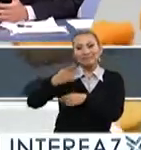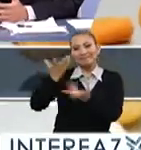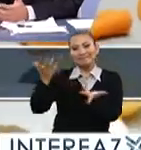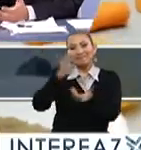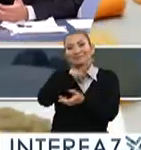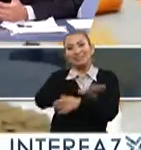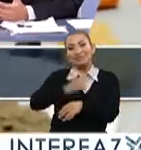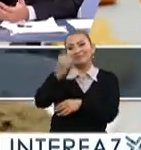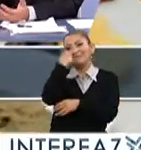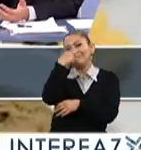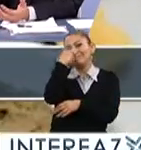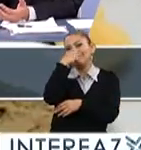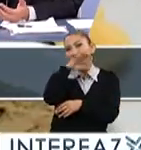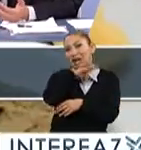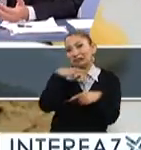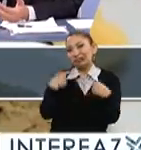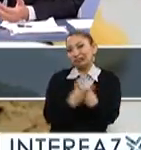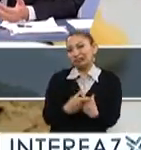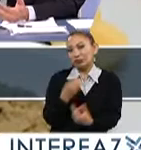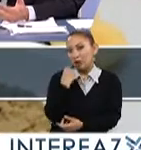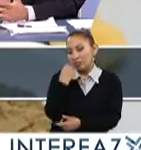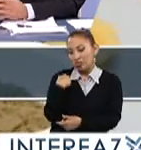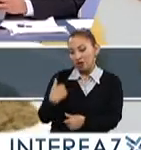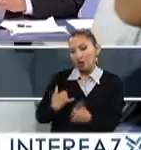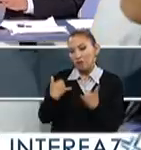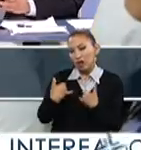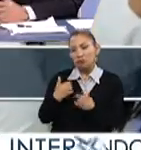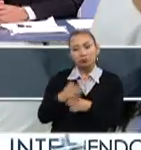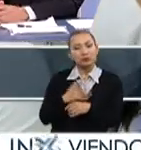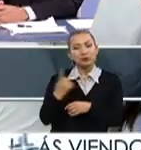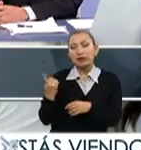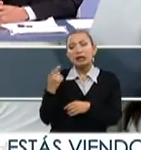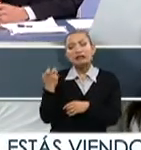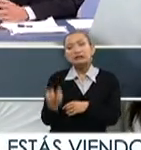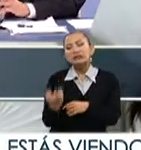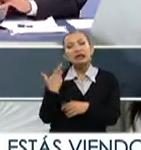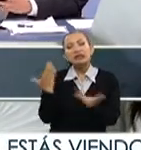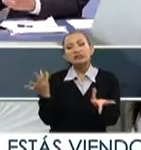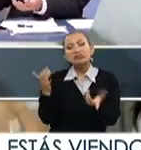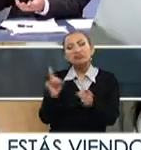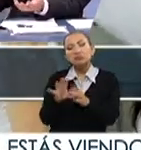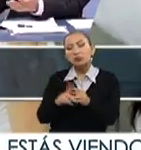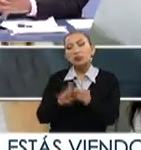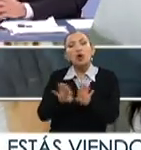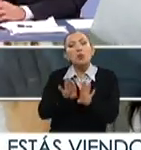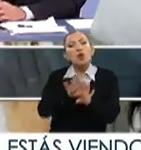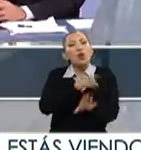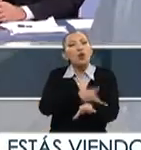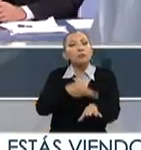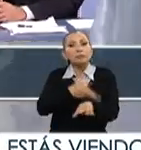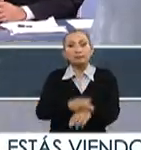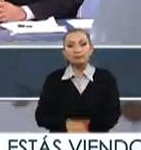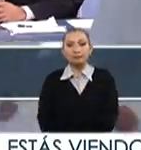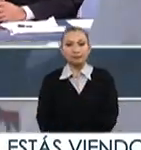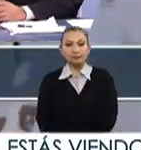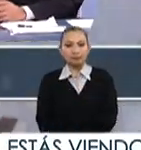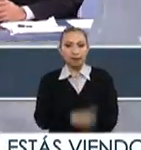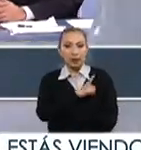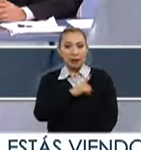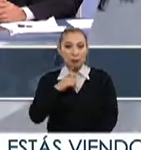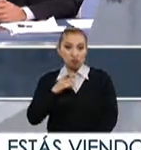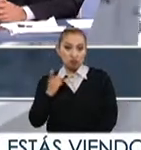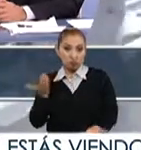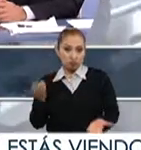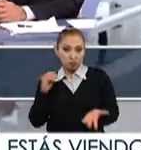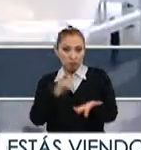una mala dieta, una mala alimentación desde muy jóvenes. ¿Por qué este tipo de fenómenos y cómo lo podremos resolver? Tendríamos que